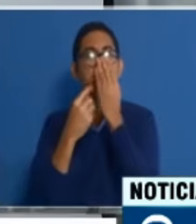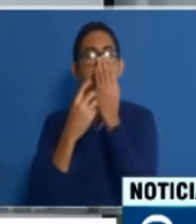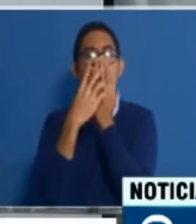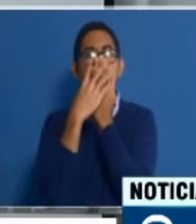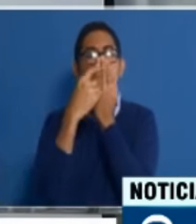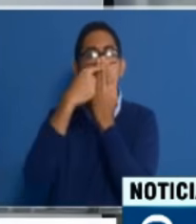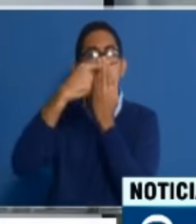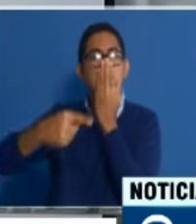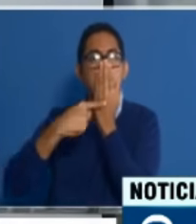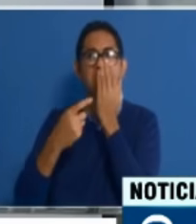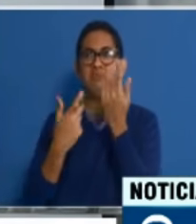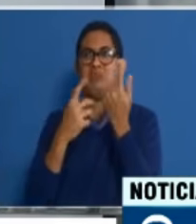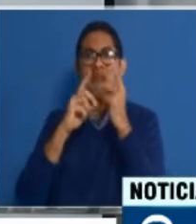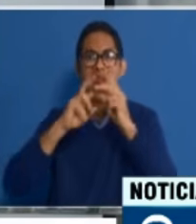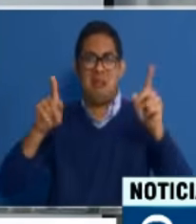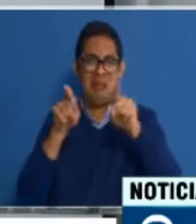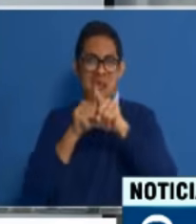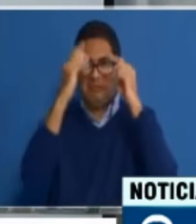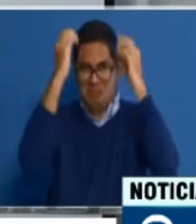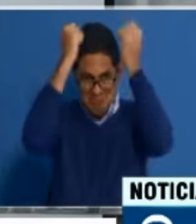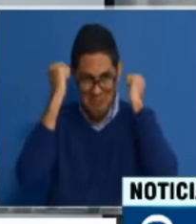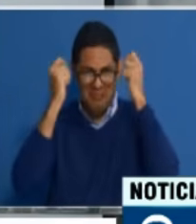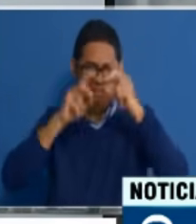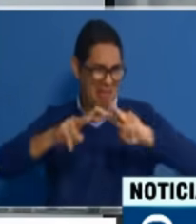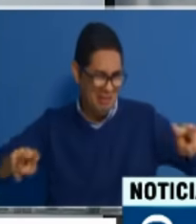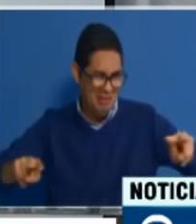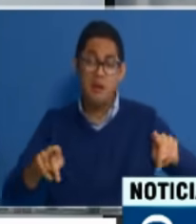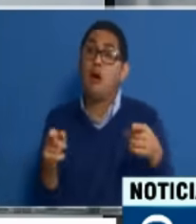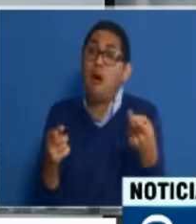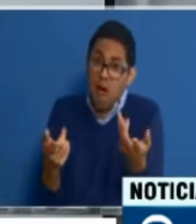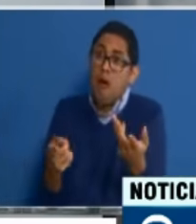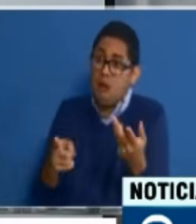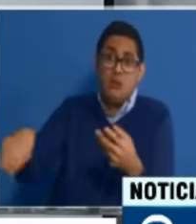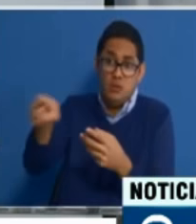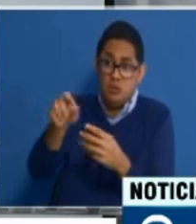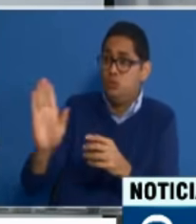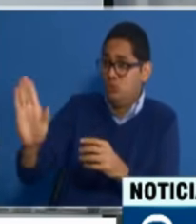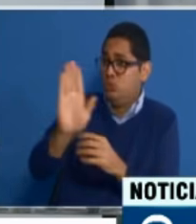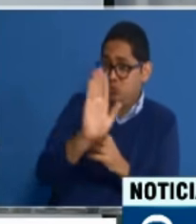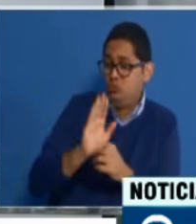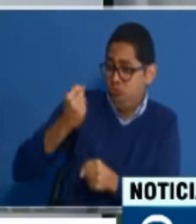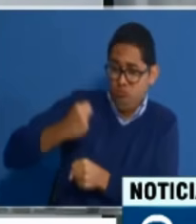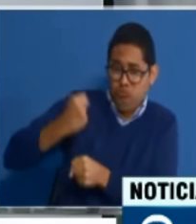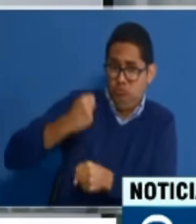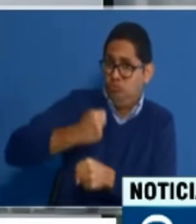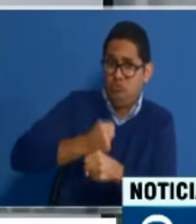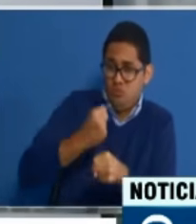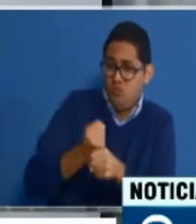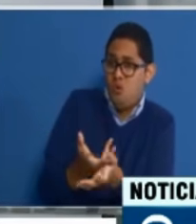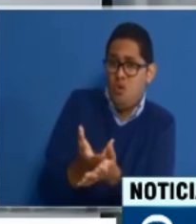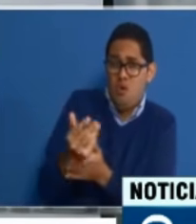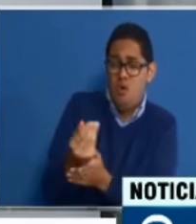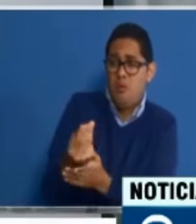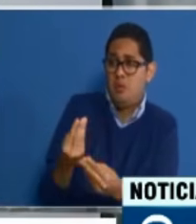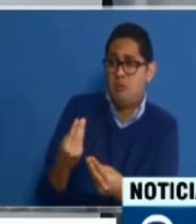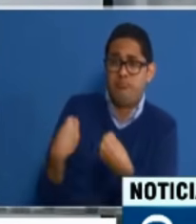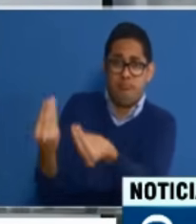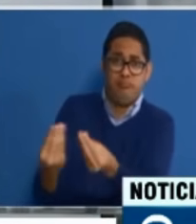equipo de seguridad de los trabajadores de la salud, nuestros héroes.